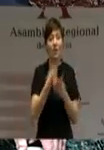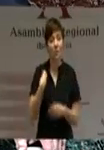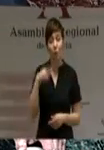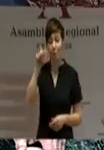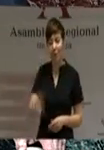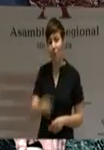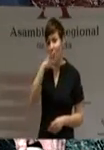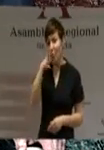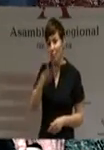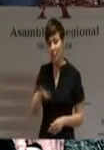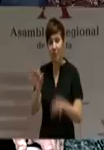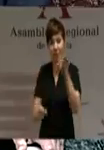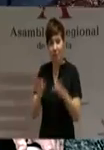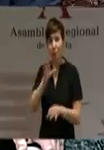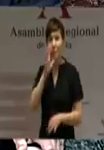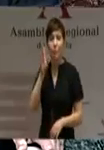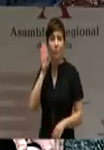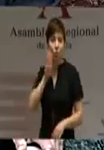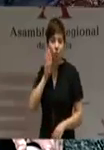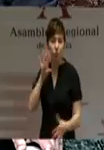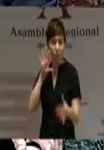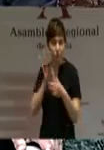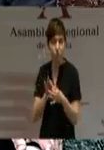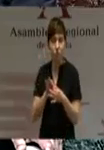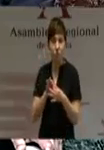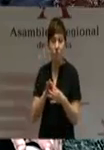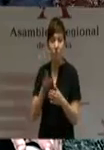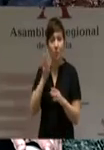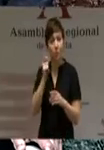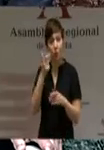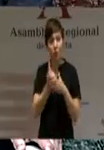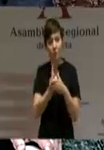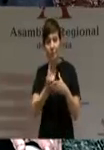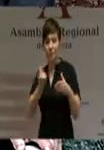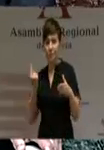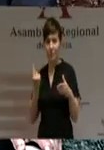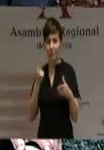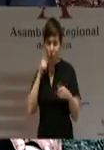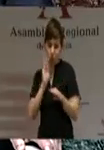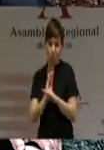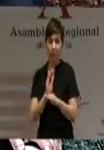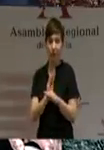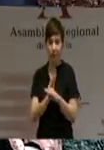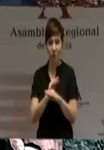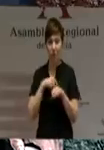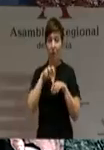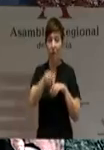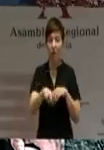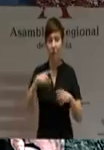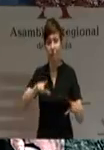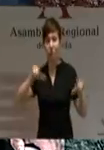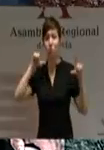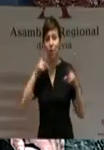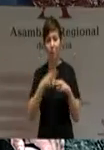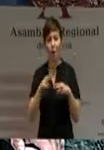la gestión judicial de su legítima presunción de inocencia apartarse inteligentemente de la primera fila hasta tanto no se resuelva